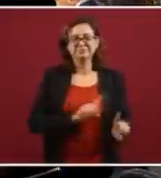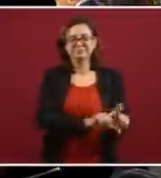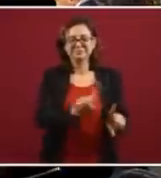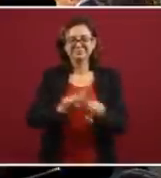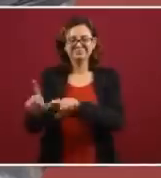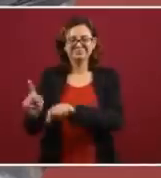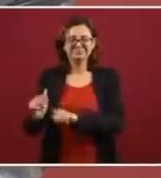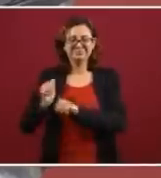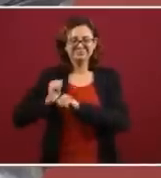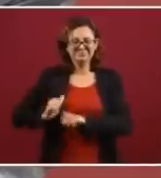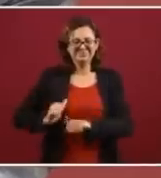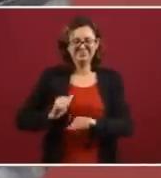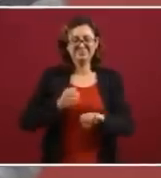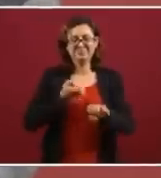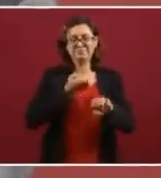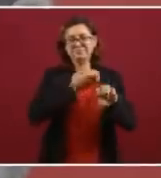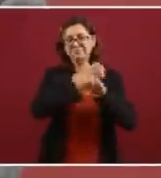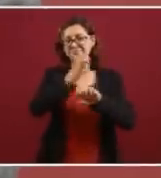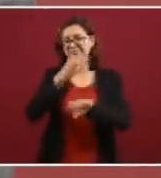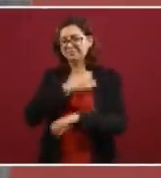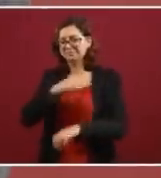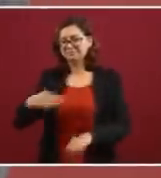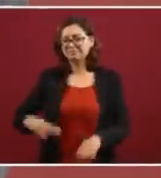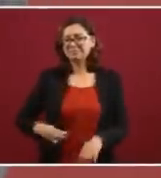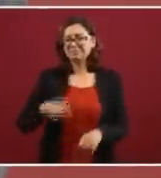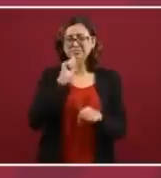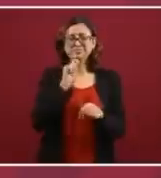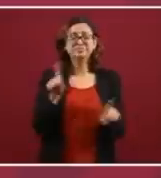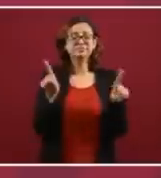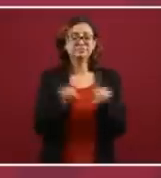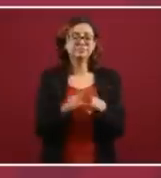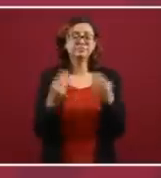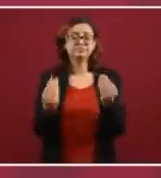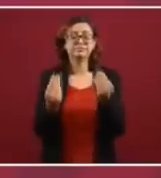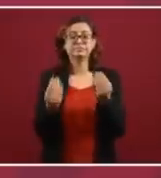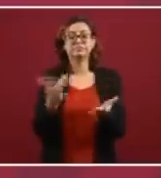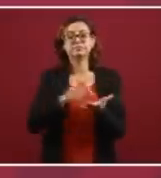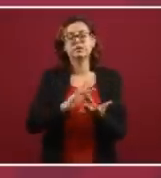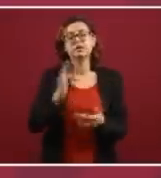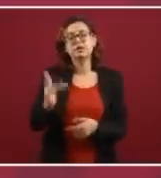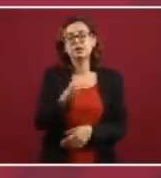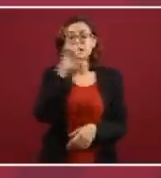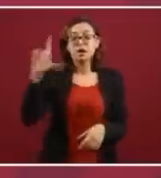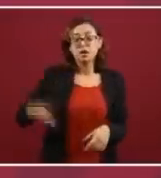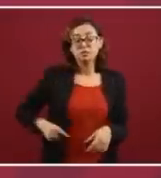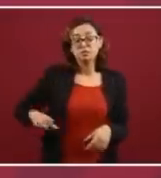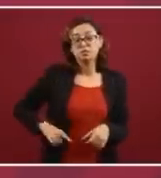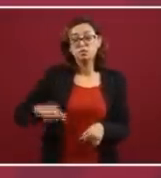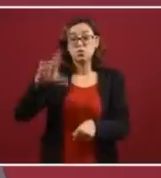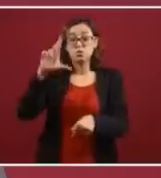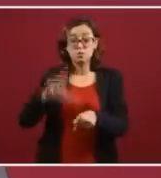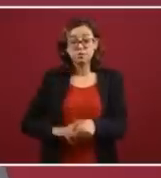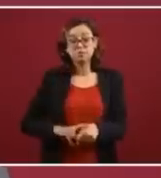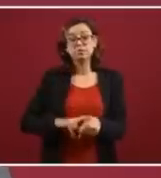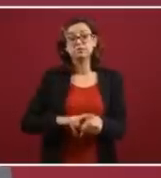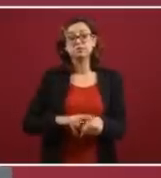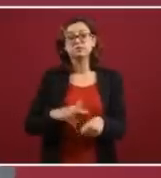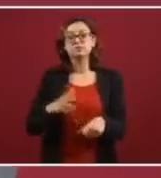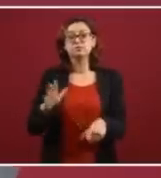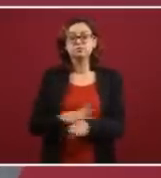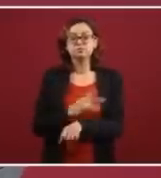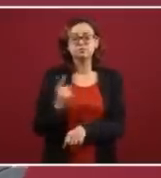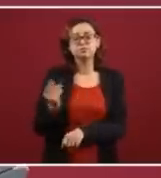estatales, municipales. También aprovecho para agradecer a los gobernadores por